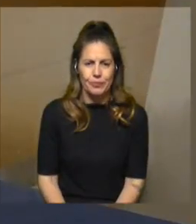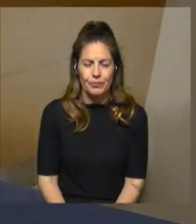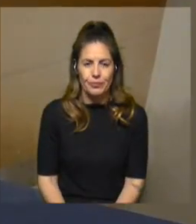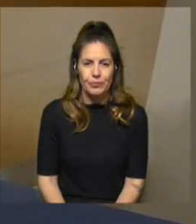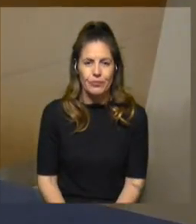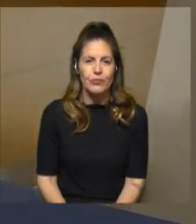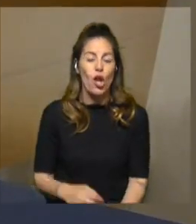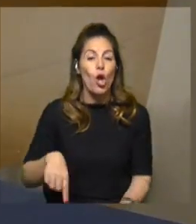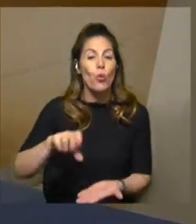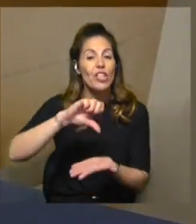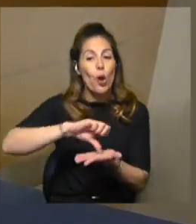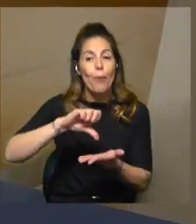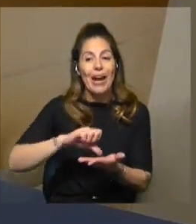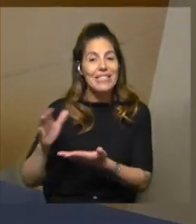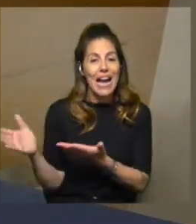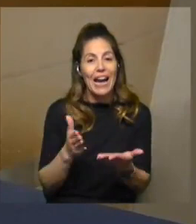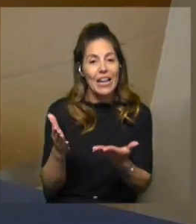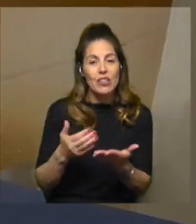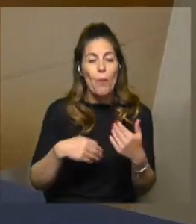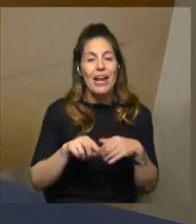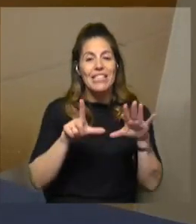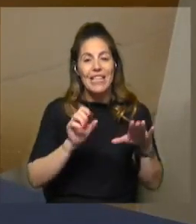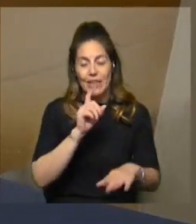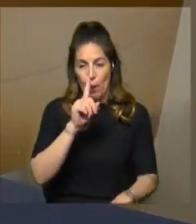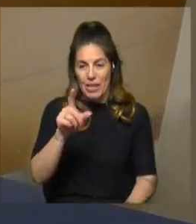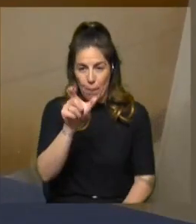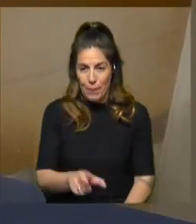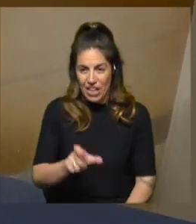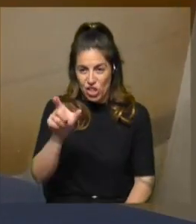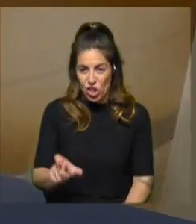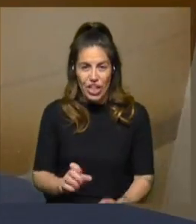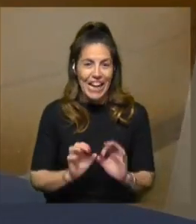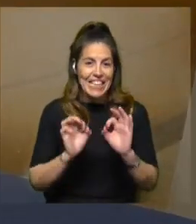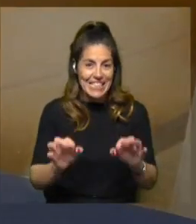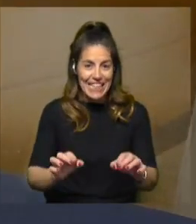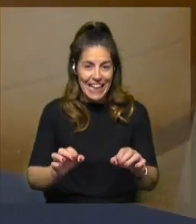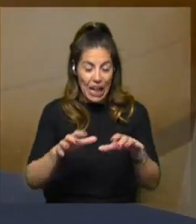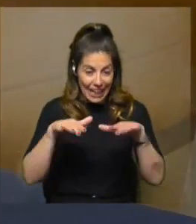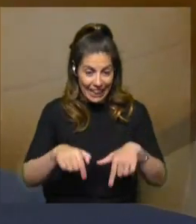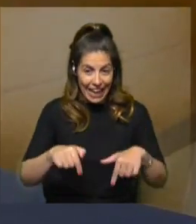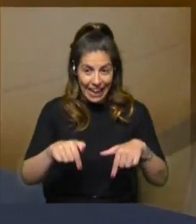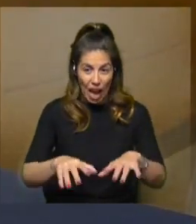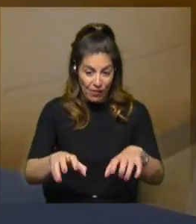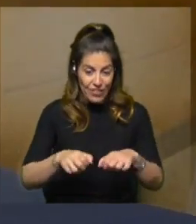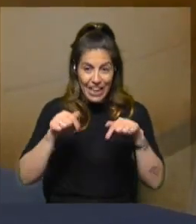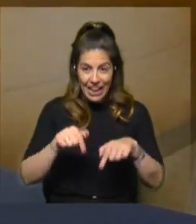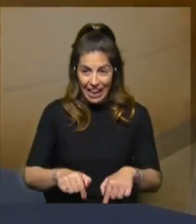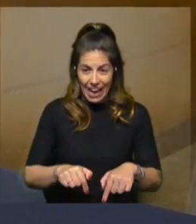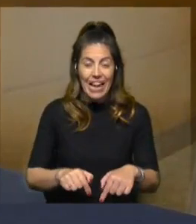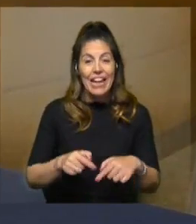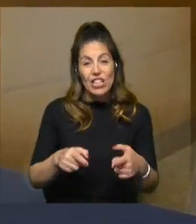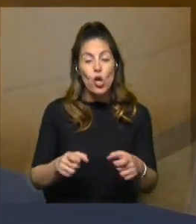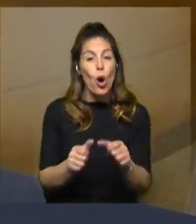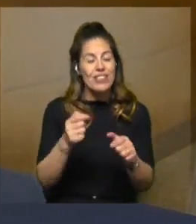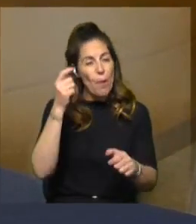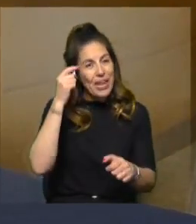Nuestro país ha recibido a lo largo del año más de 70.000 personas que llegan para arraigarse en el Uruguay, y eso implica tener que pensar en